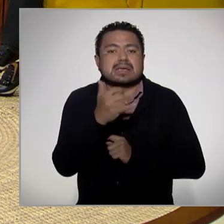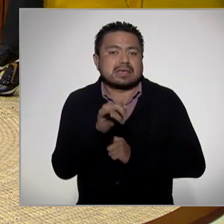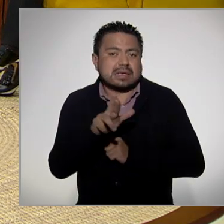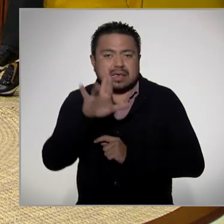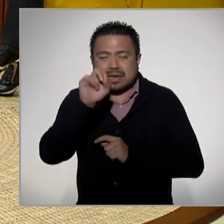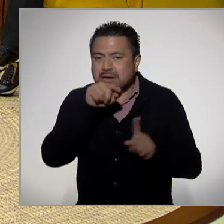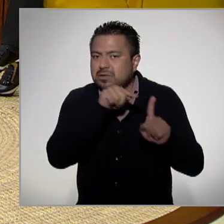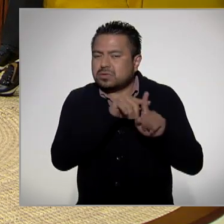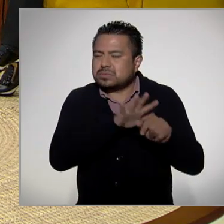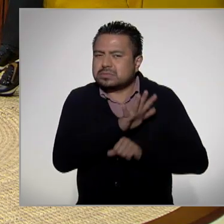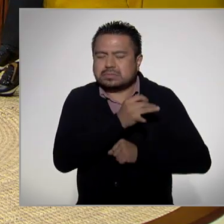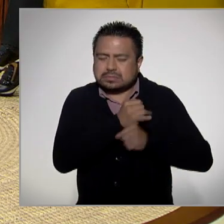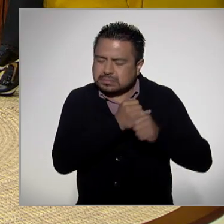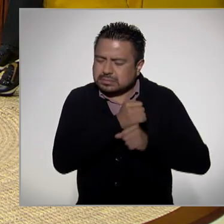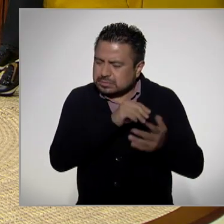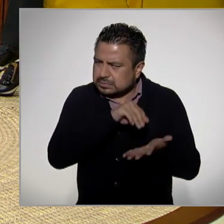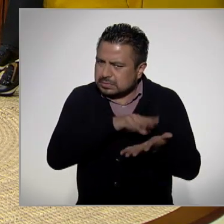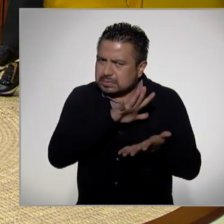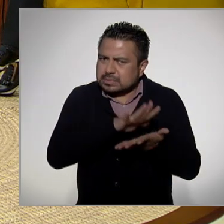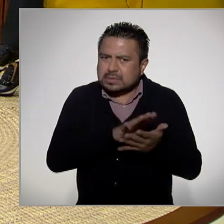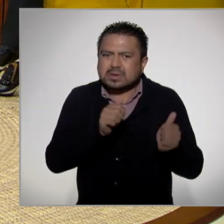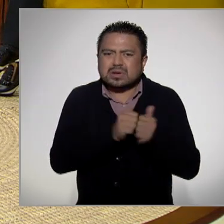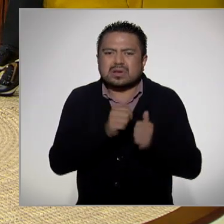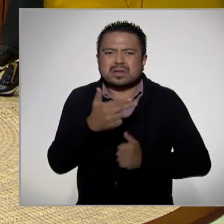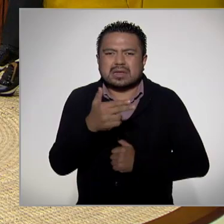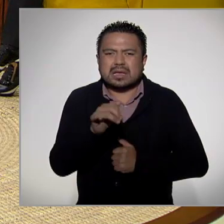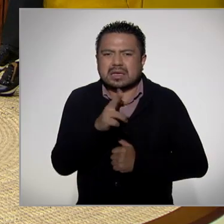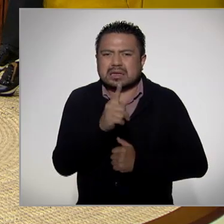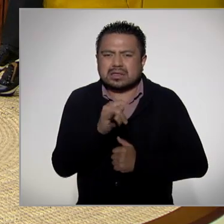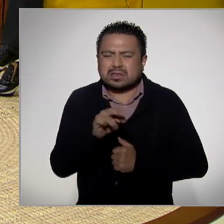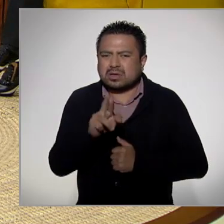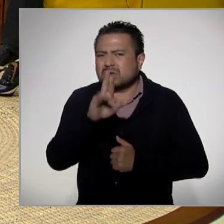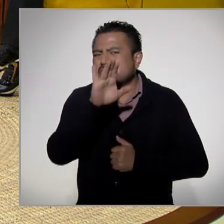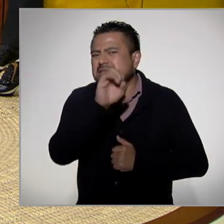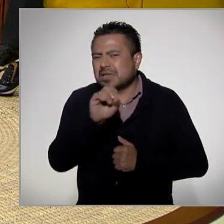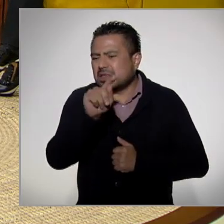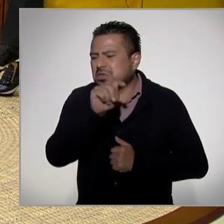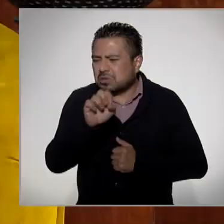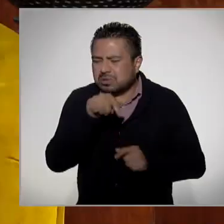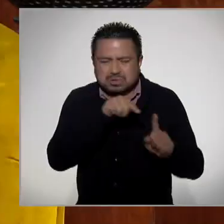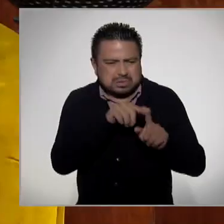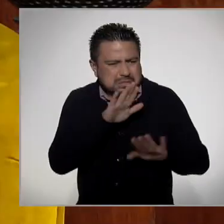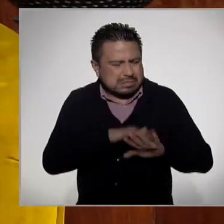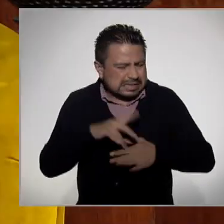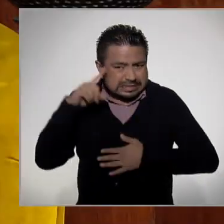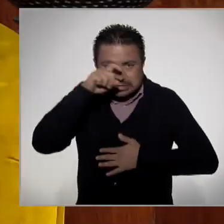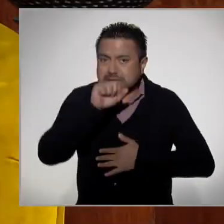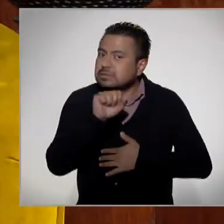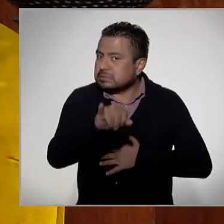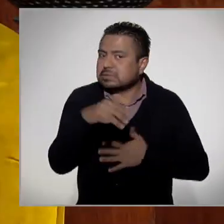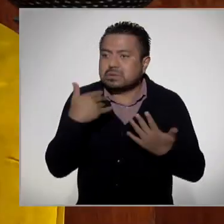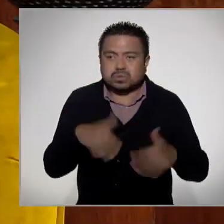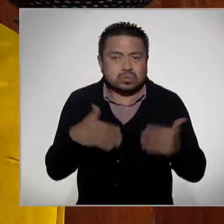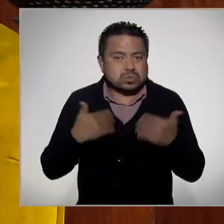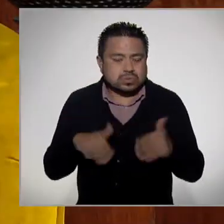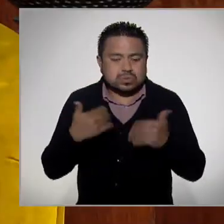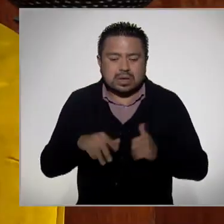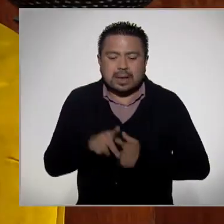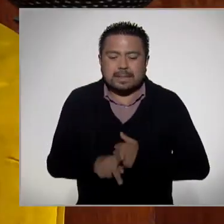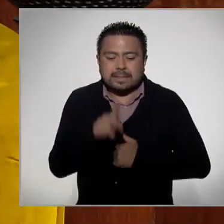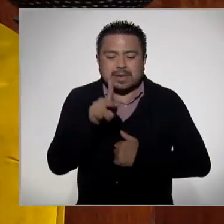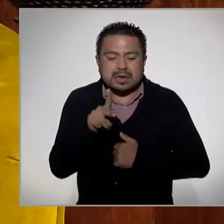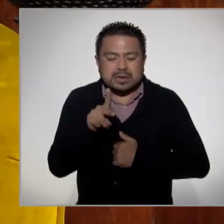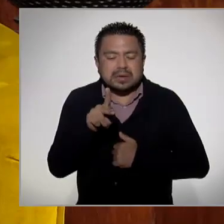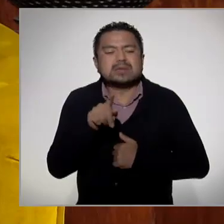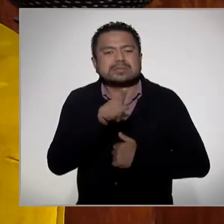es un estudio que marca los eritrocitos desde que ingresa al tubo digestivo es un estudio complicado pero más que sin ética de